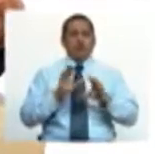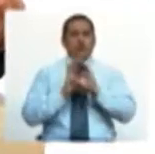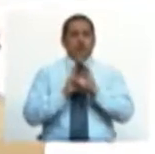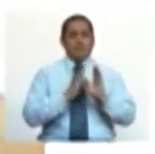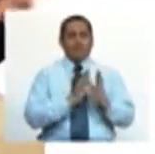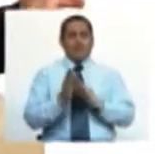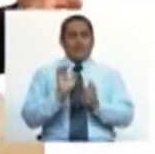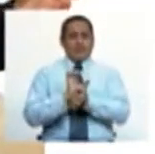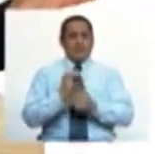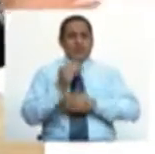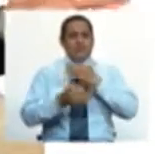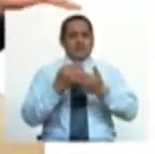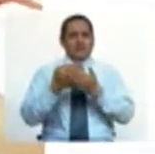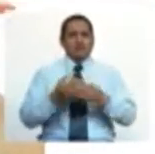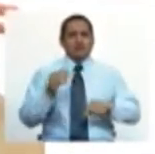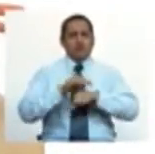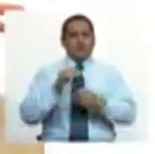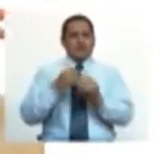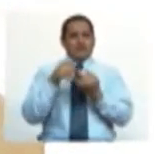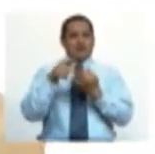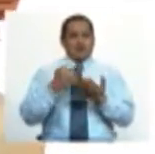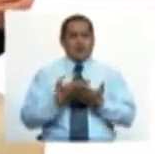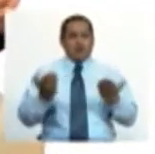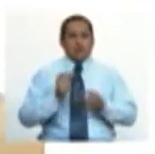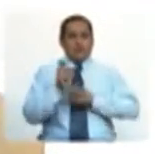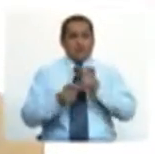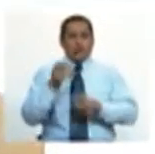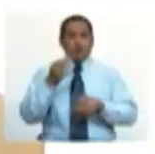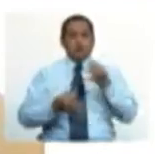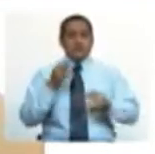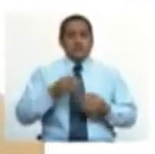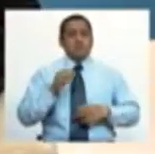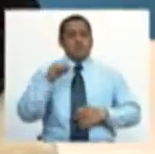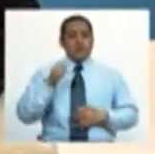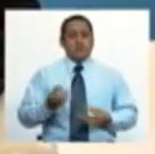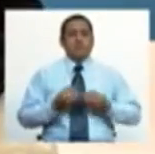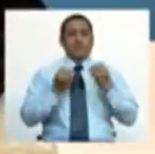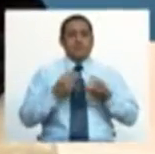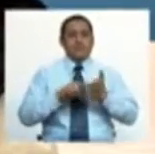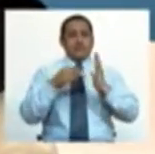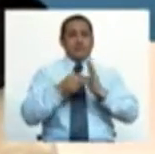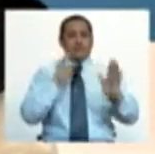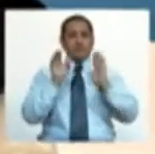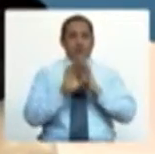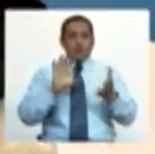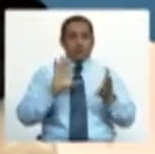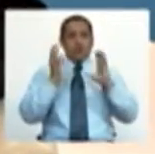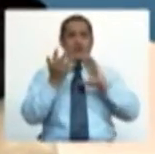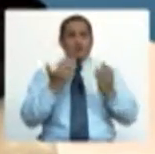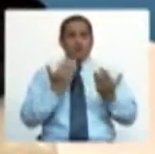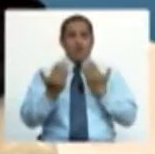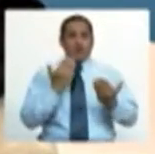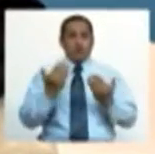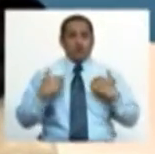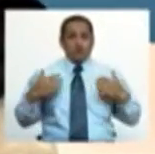Procesal Penal va avanzando un poco respecto a las demandas también de los usuarios de justicia. Sí, porque implica un cambio en el